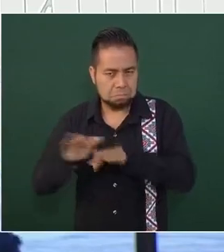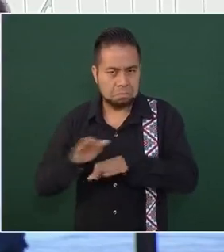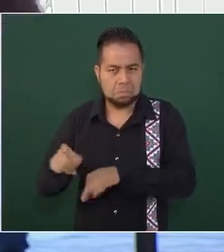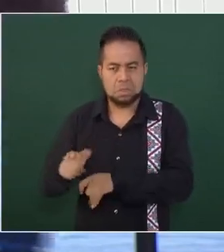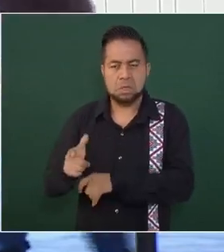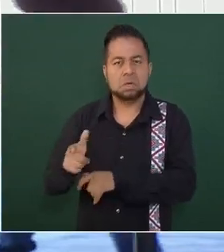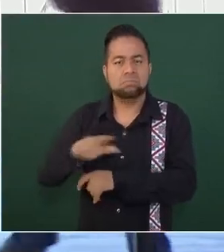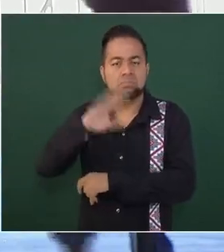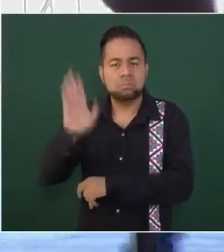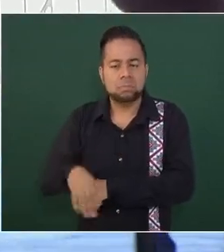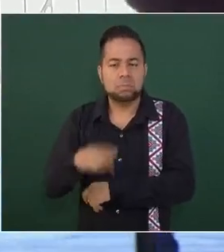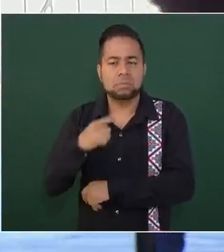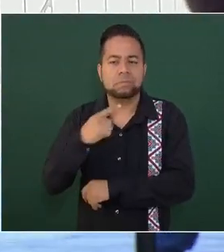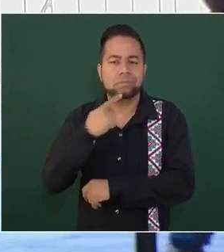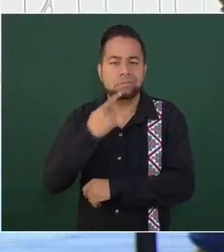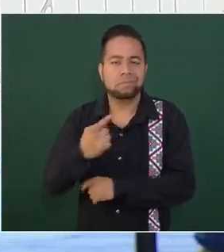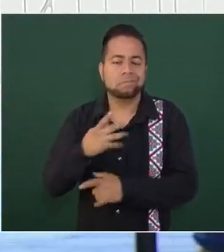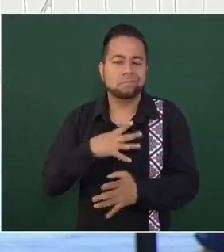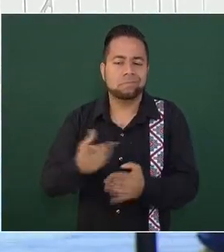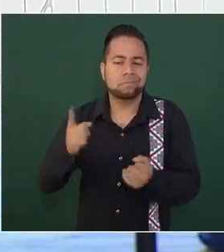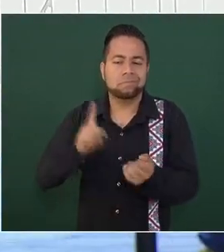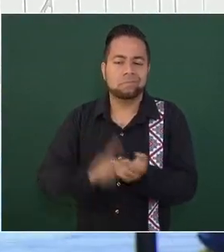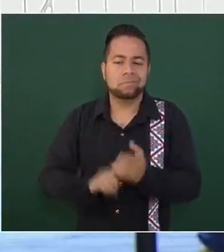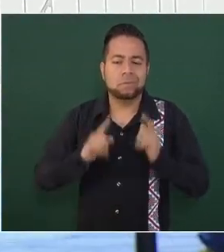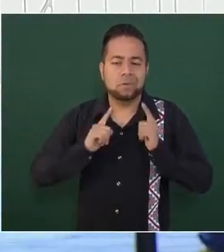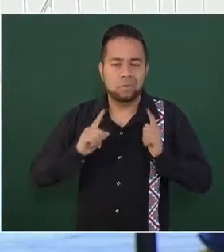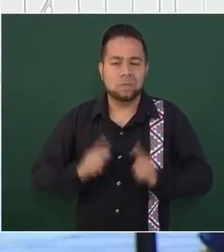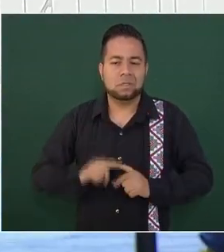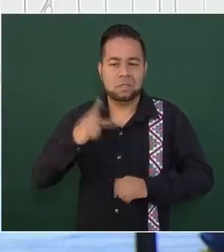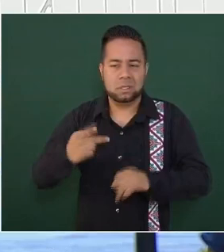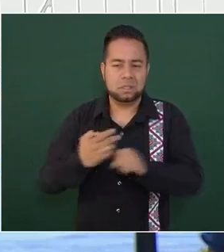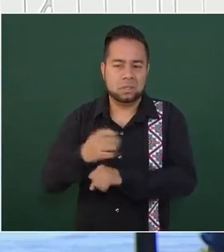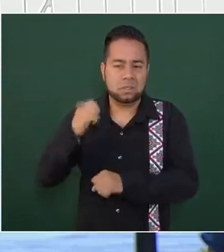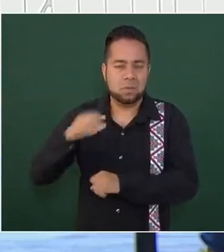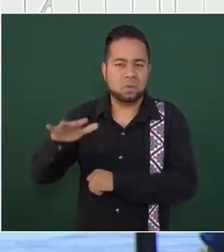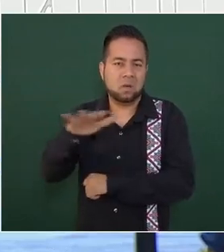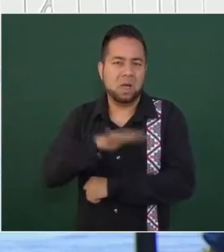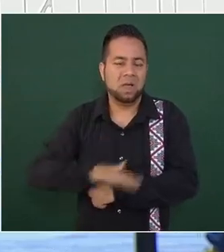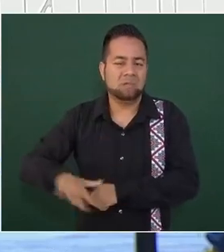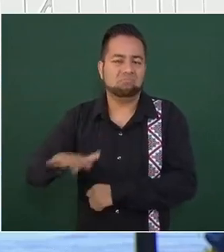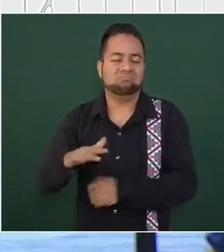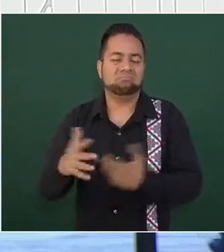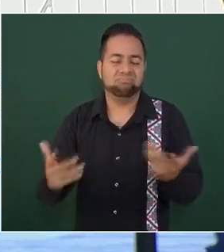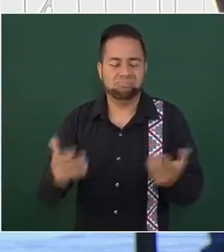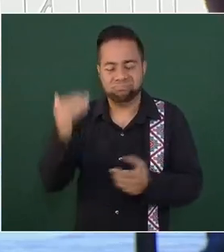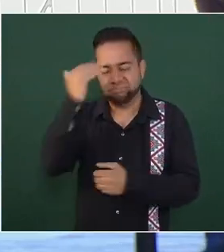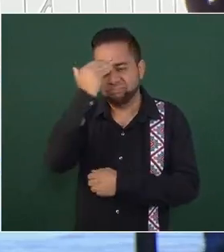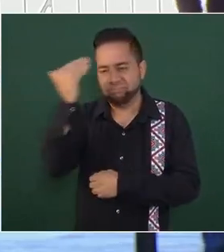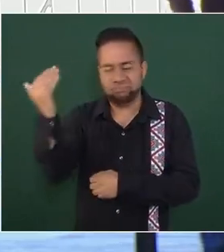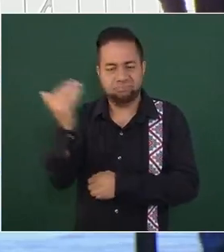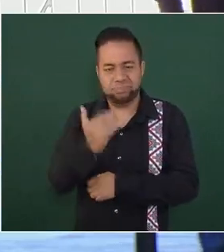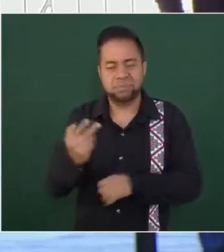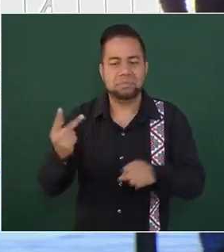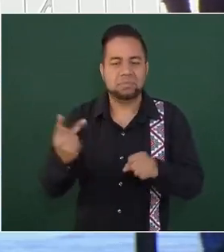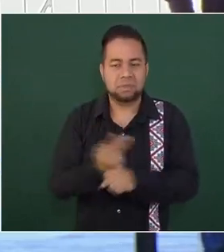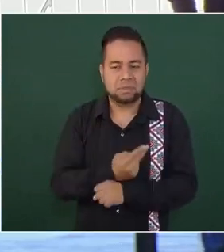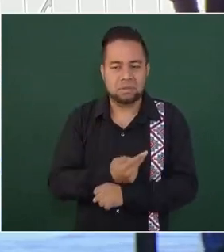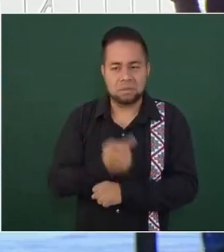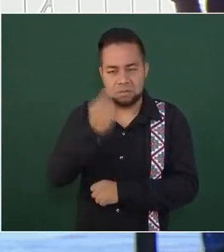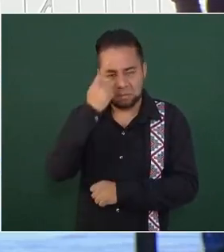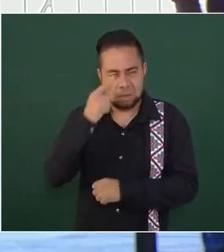resulta que la prostitución que priva en el poder judicial aquí del estado ha dado con que al